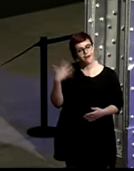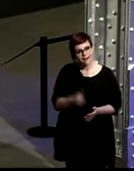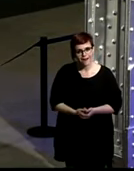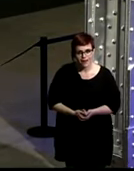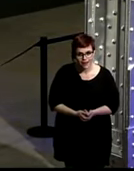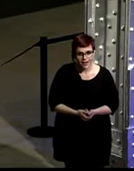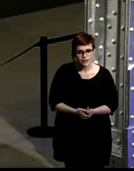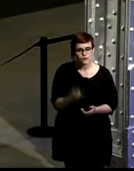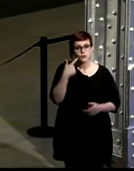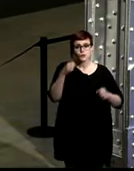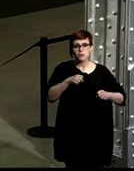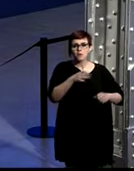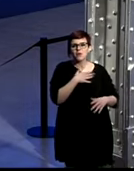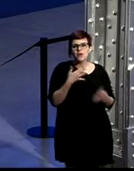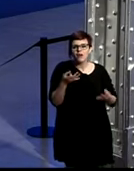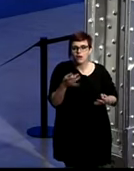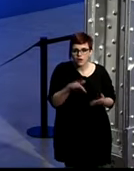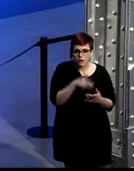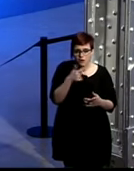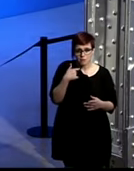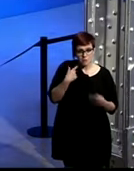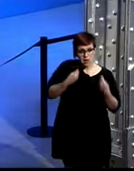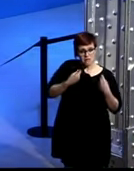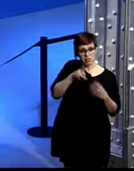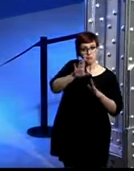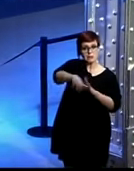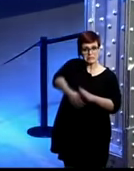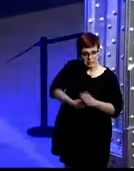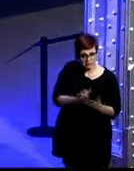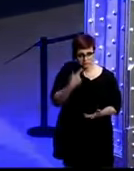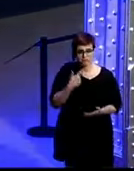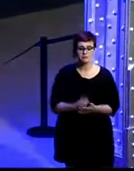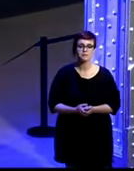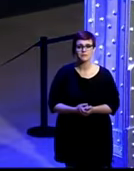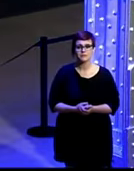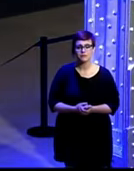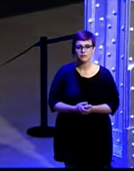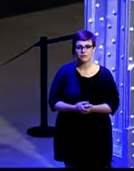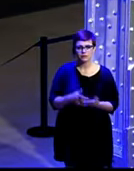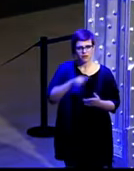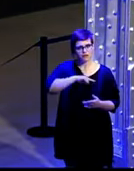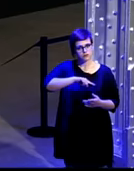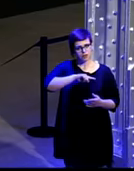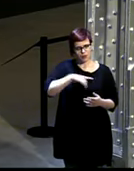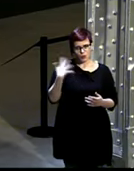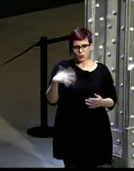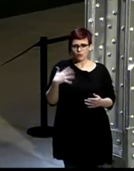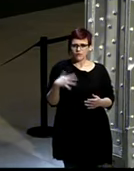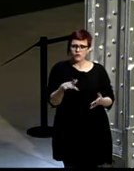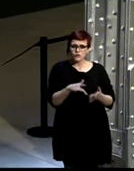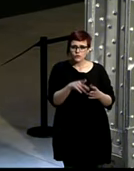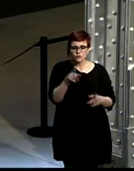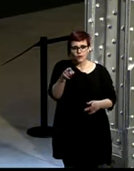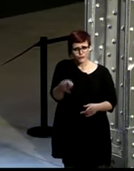tú qué vas a hacer de mayor? Conductor de ambulancia. ¿Para salvar vidas? Para saltarme los semáforos. Joder, qué sensación. ¿Qué tal, reina? Eres